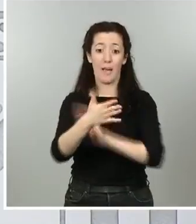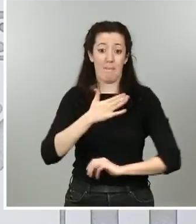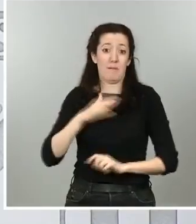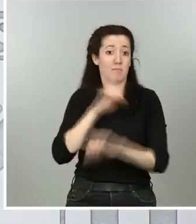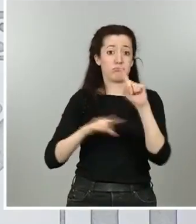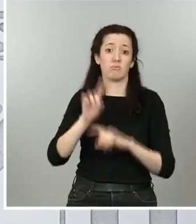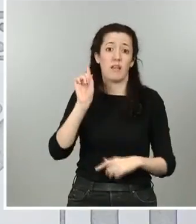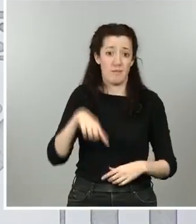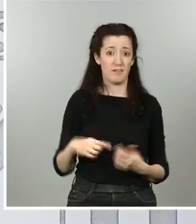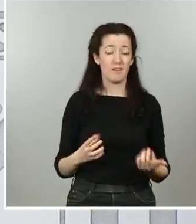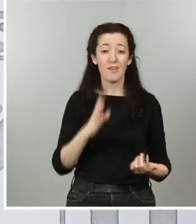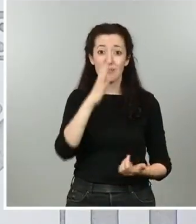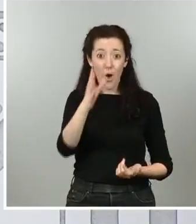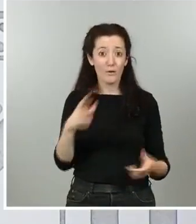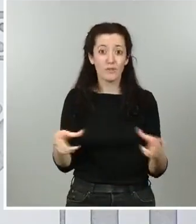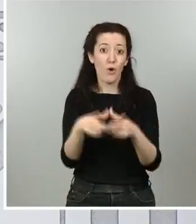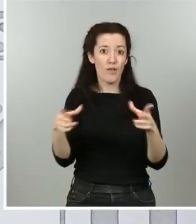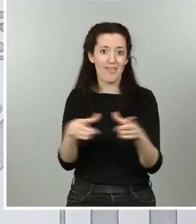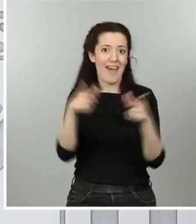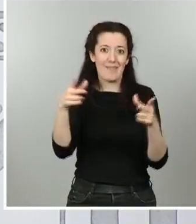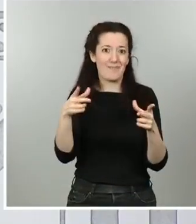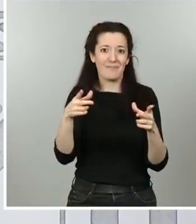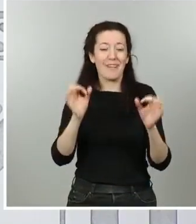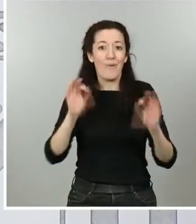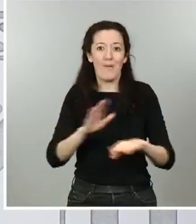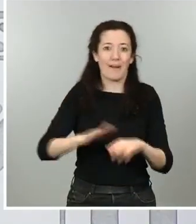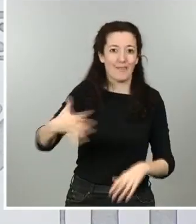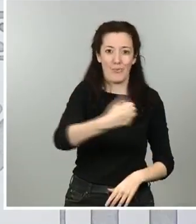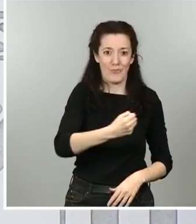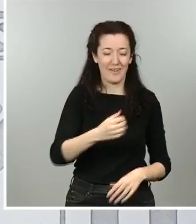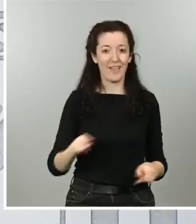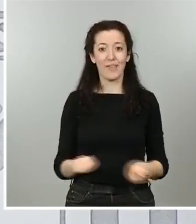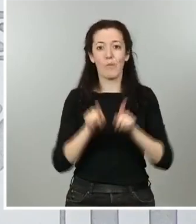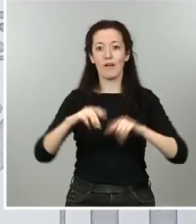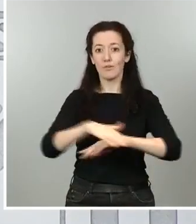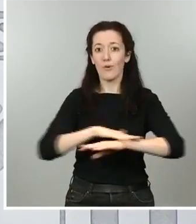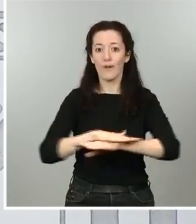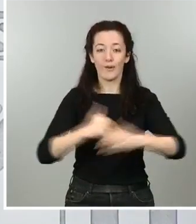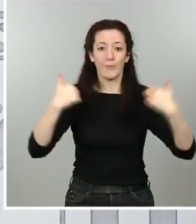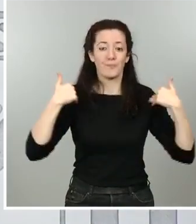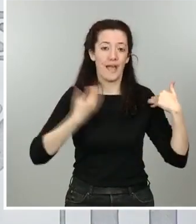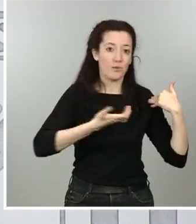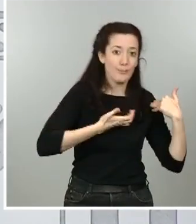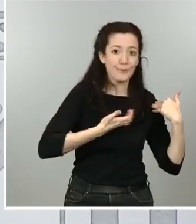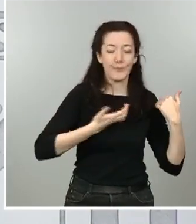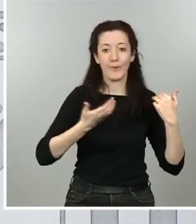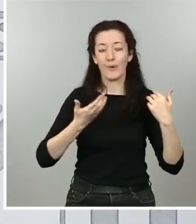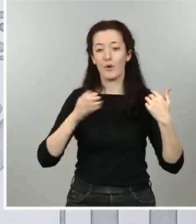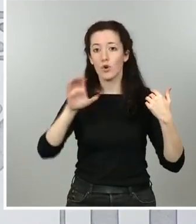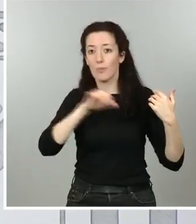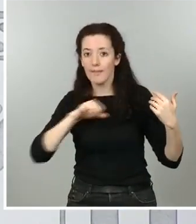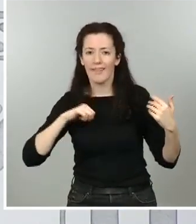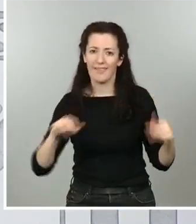los ciudadanos son únicos, independientemente de quien ejerza la competencia. Era imprescindible que en este momento los